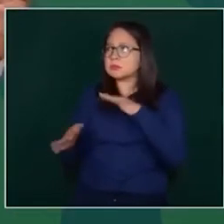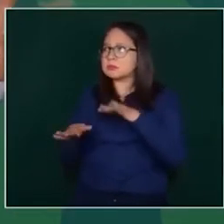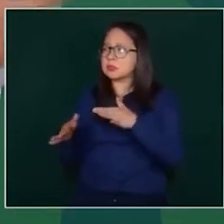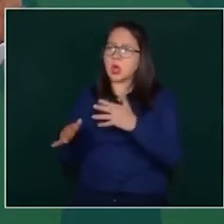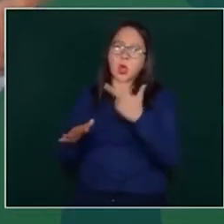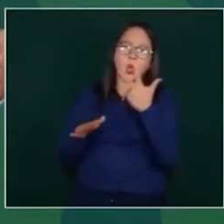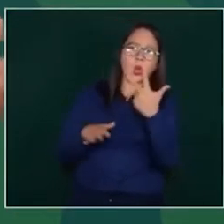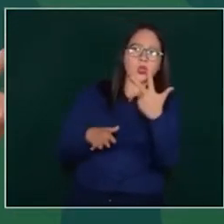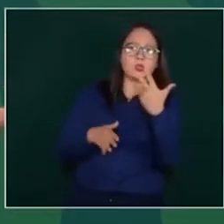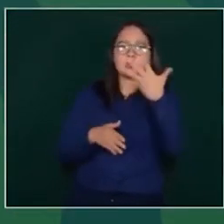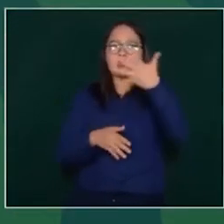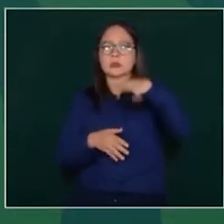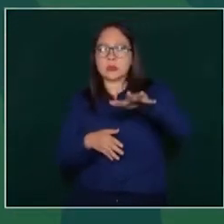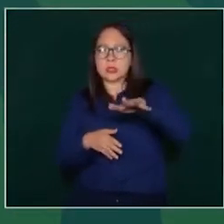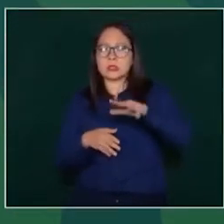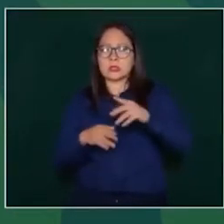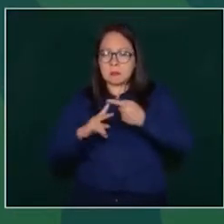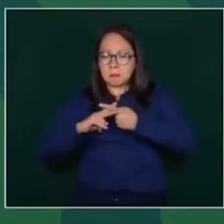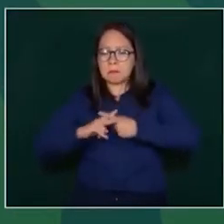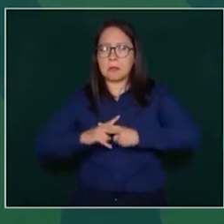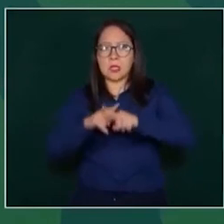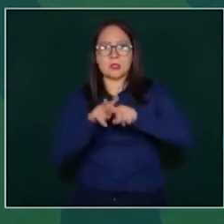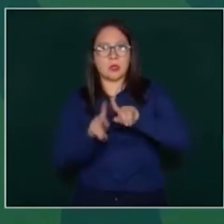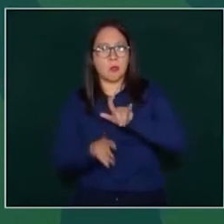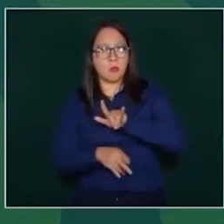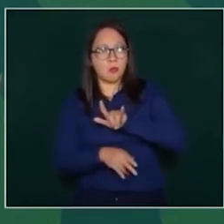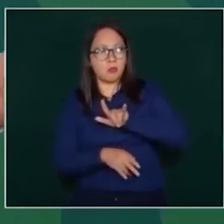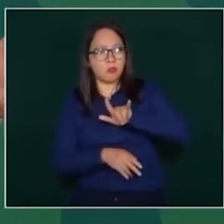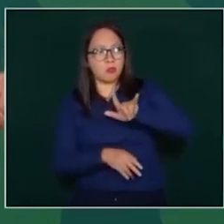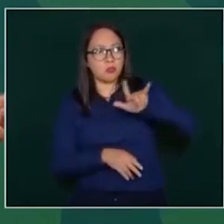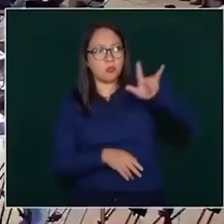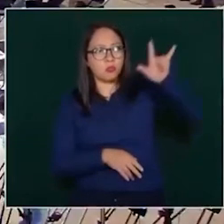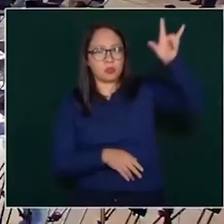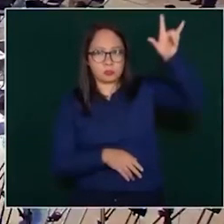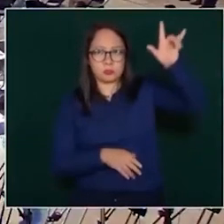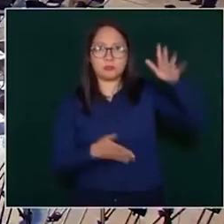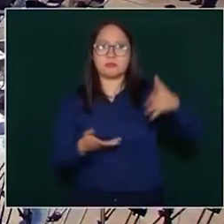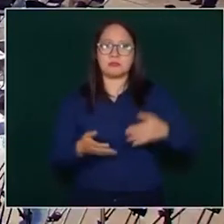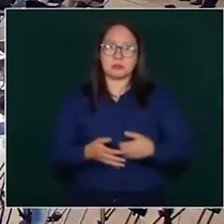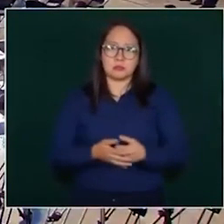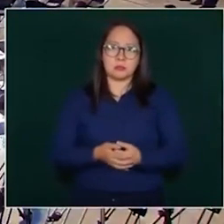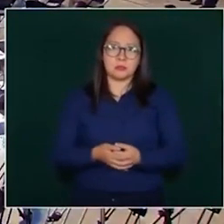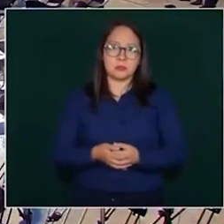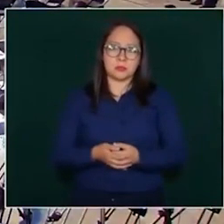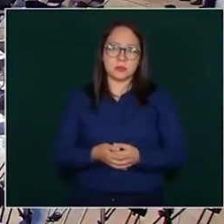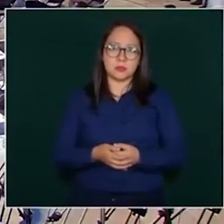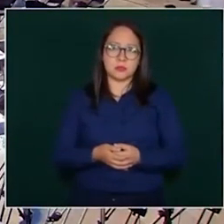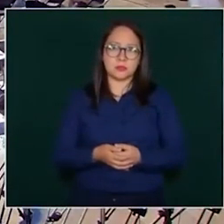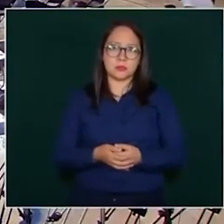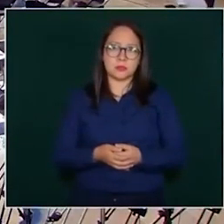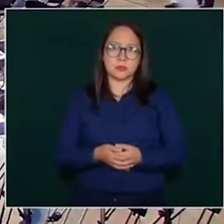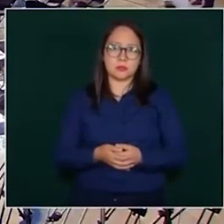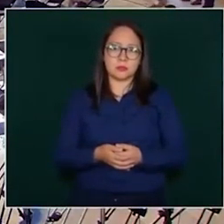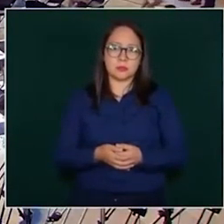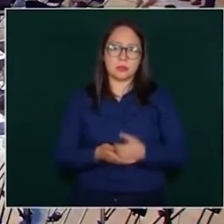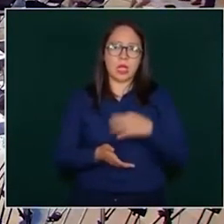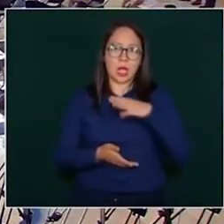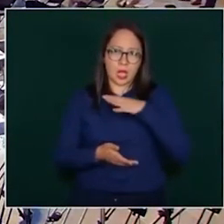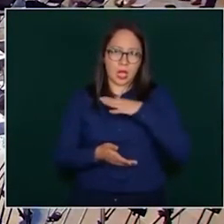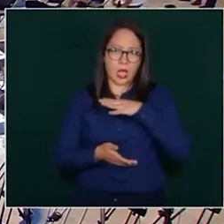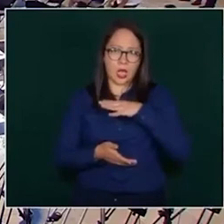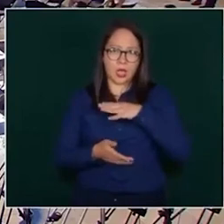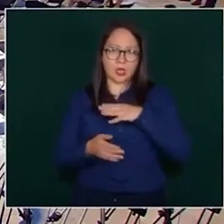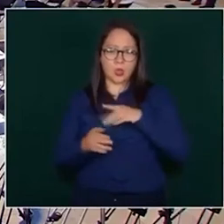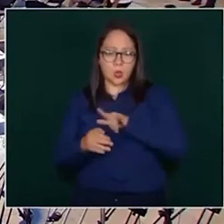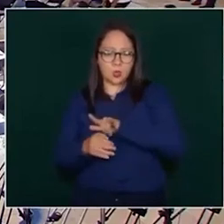que iniciaron. Y claro que el vuelo que sale a Villahermosa,